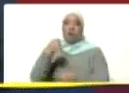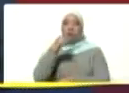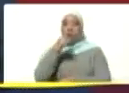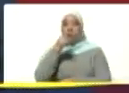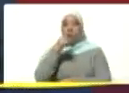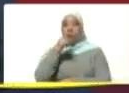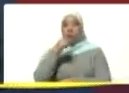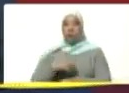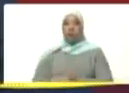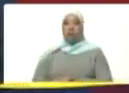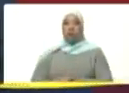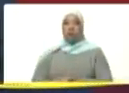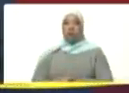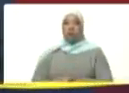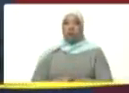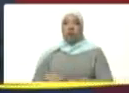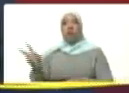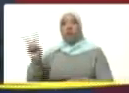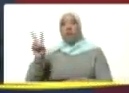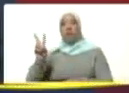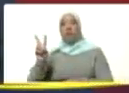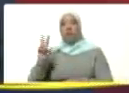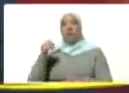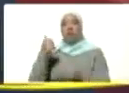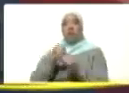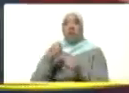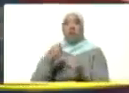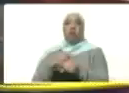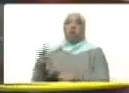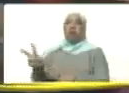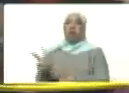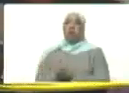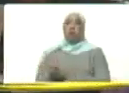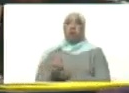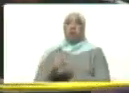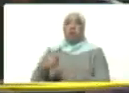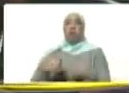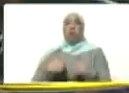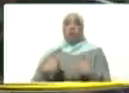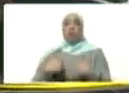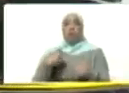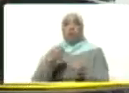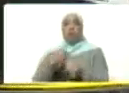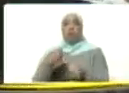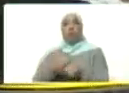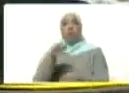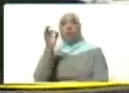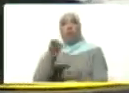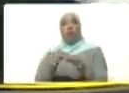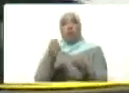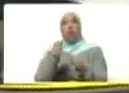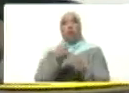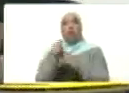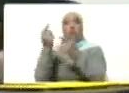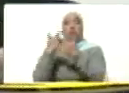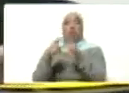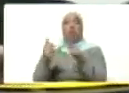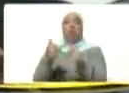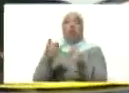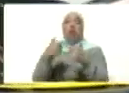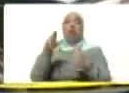periodo, países como Venezuela, Bolivia, Nicaragua, fueron declarados libres de